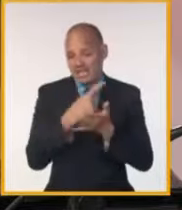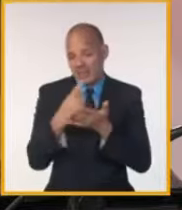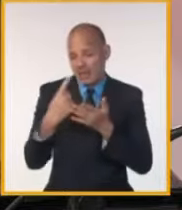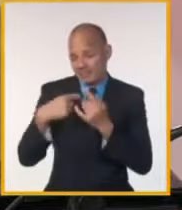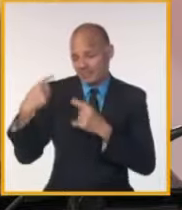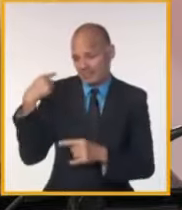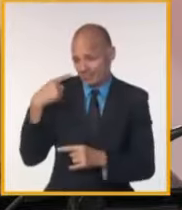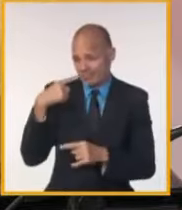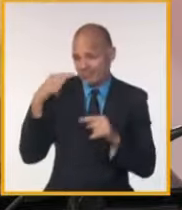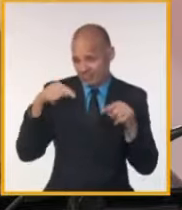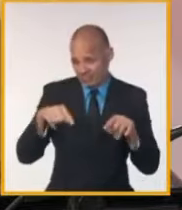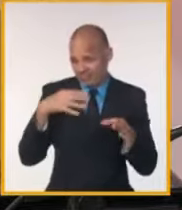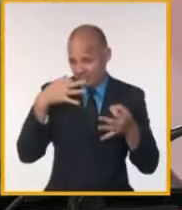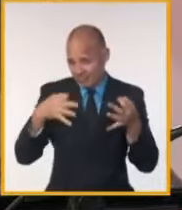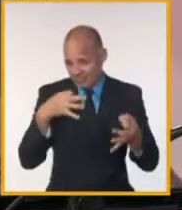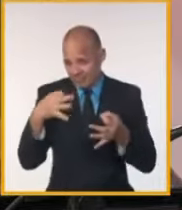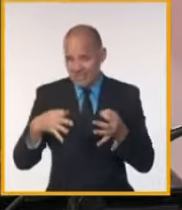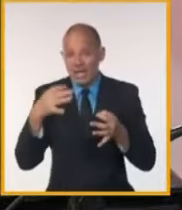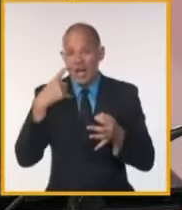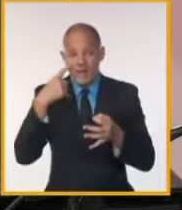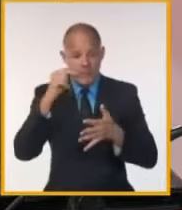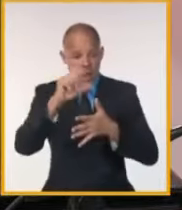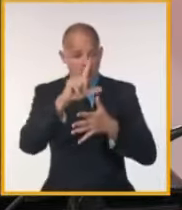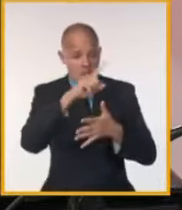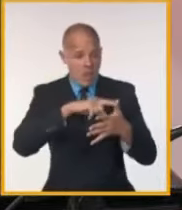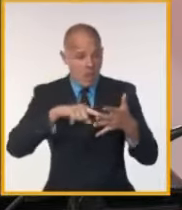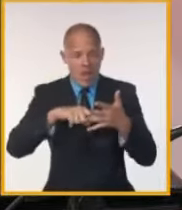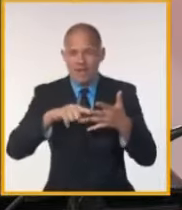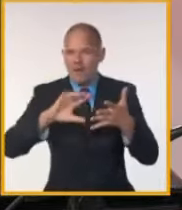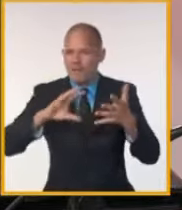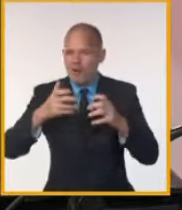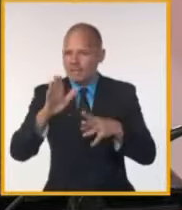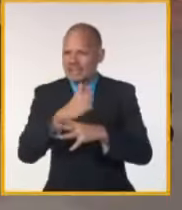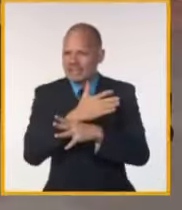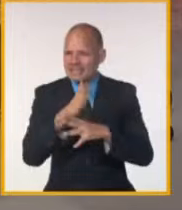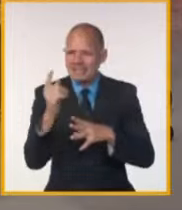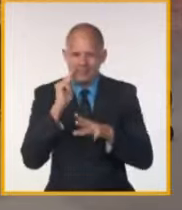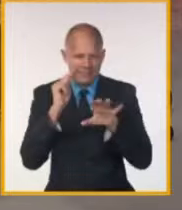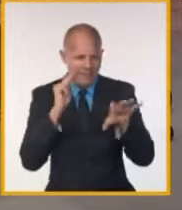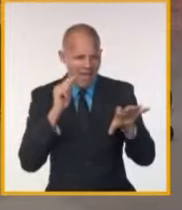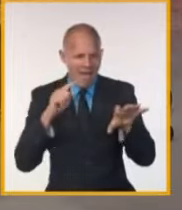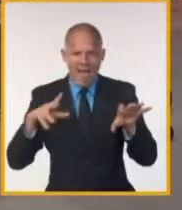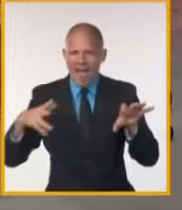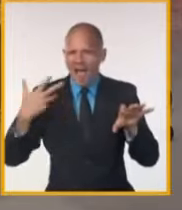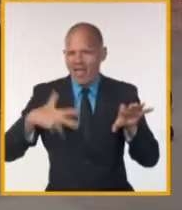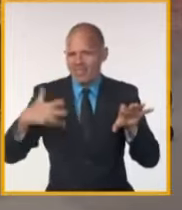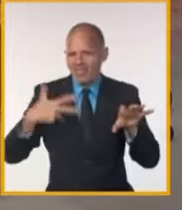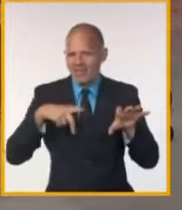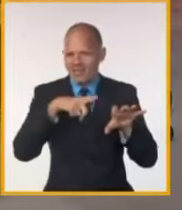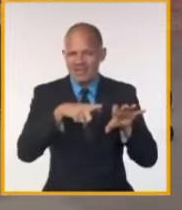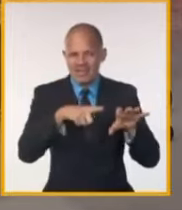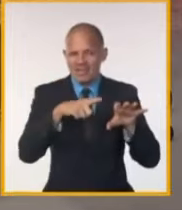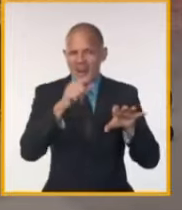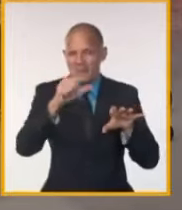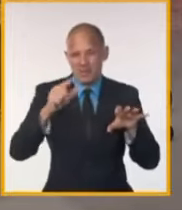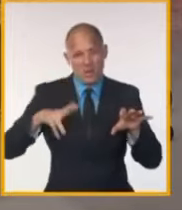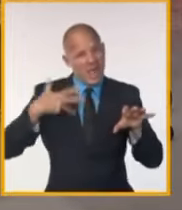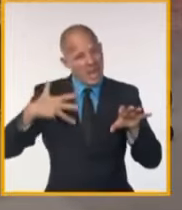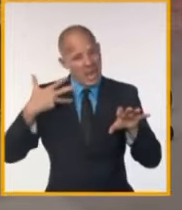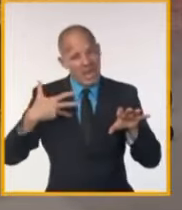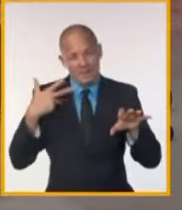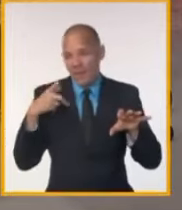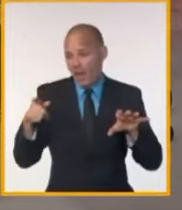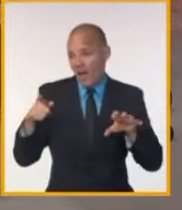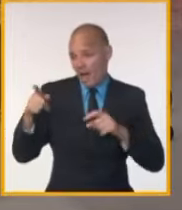pudiéramos decir esas antípodas que se están viviendo hoy en nuestra región los proyectos que se consideran antineoliberal